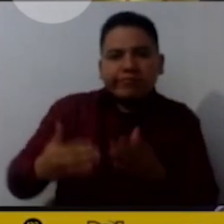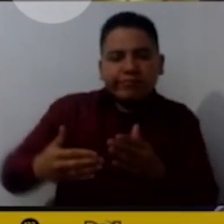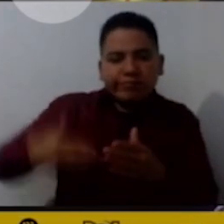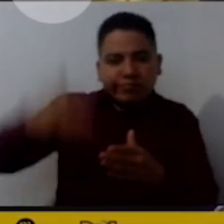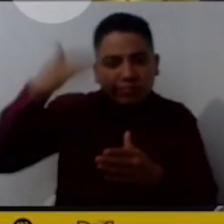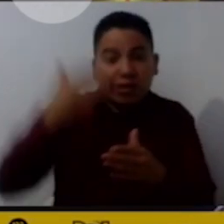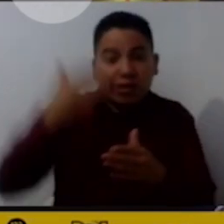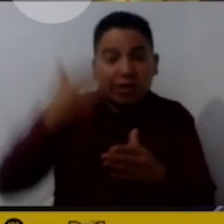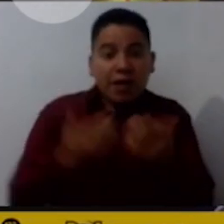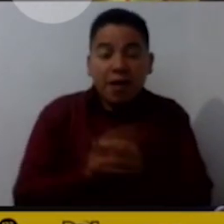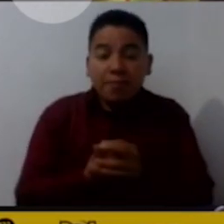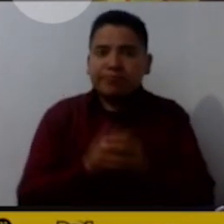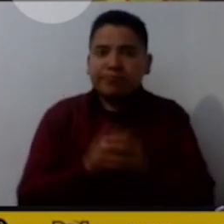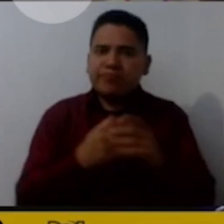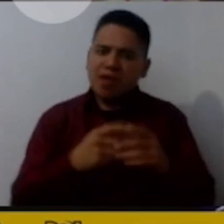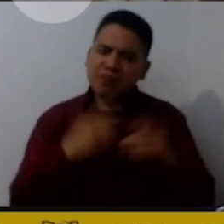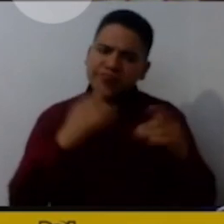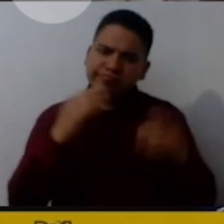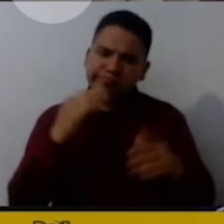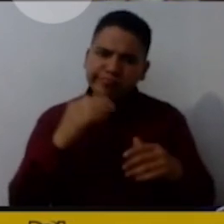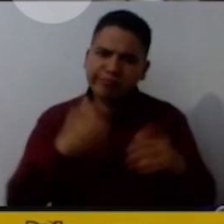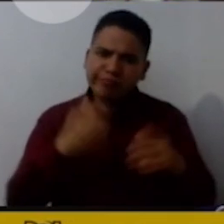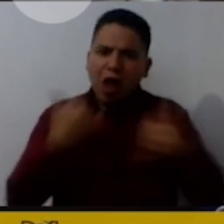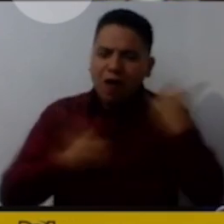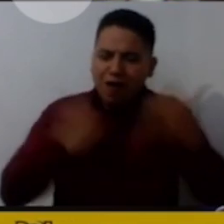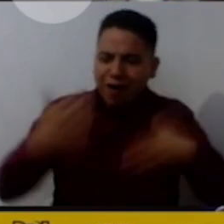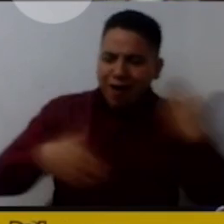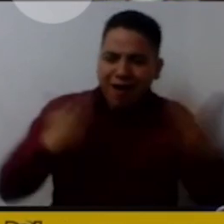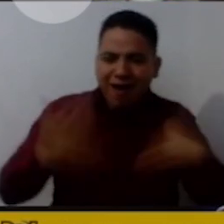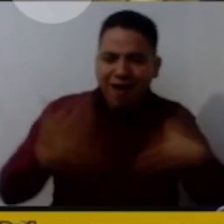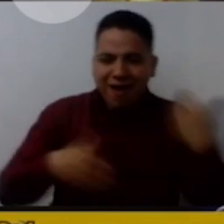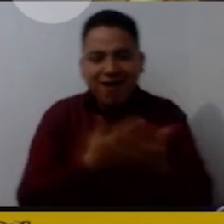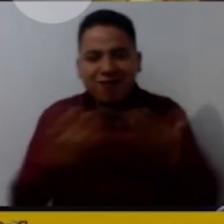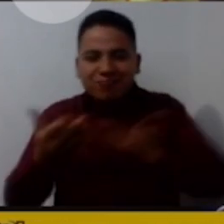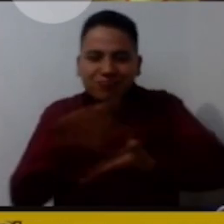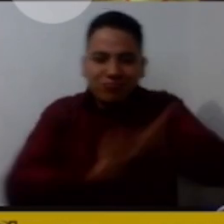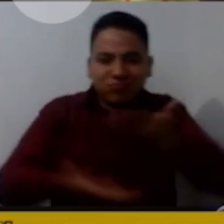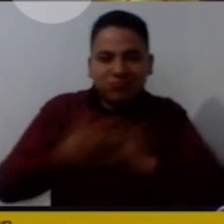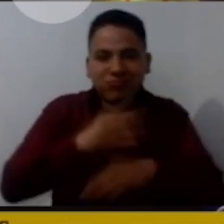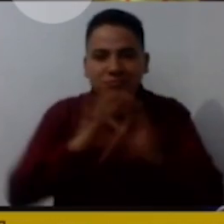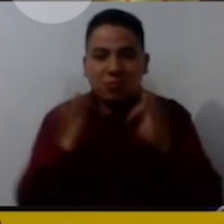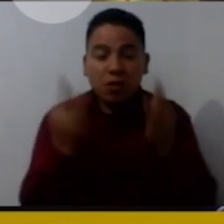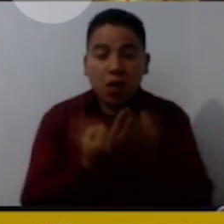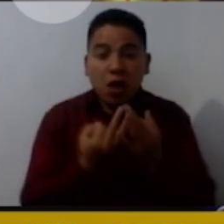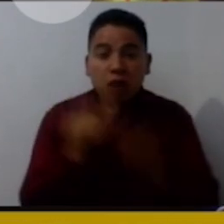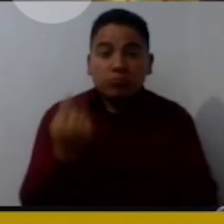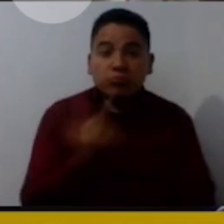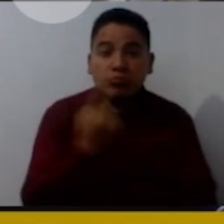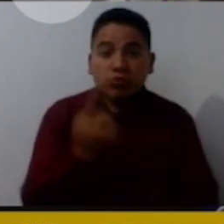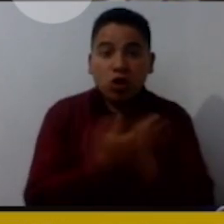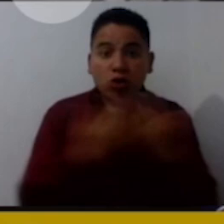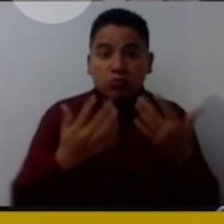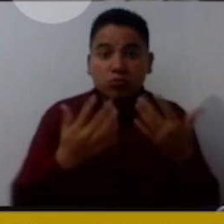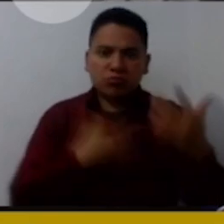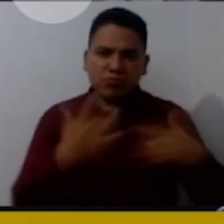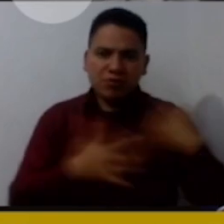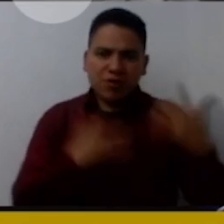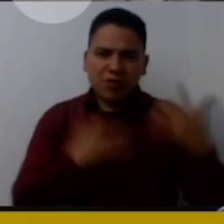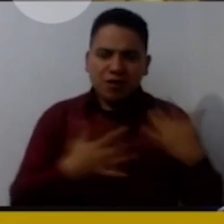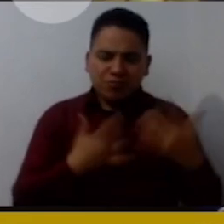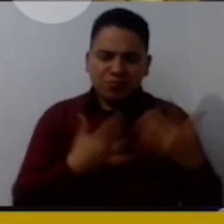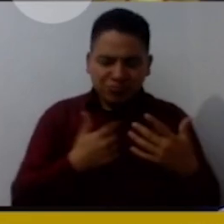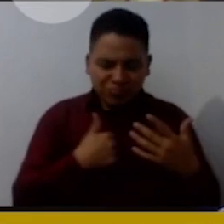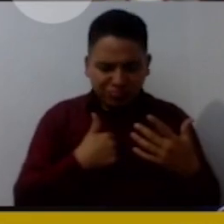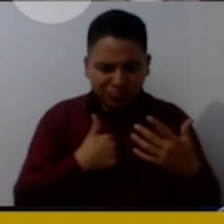pesar de eso, es una chica alegre que disfruta cada instante que vive con su familia. En la soledad, sus temores la hacen sentir incapaz de encontrar un